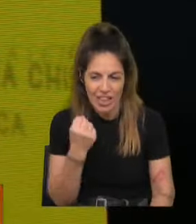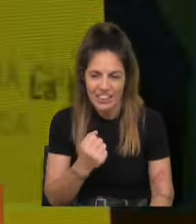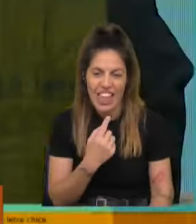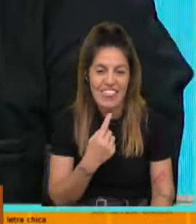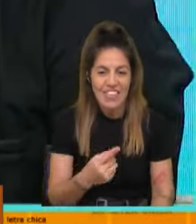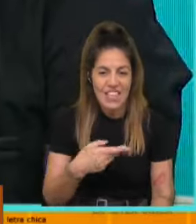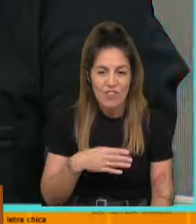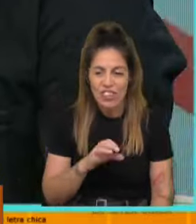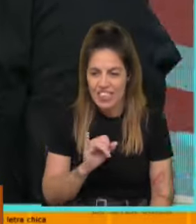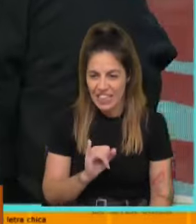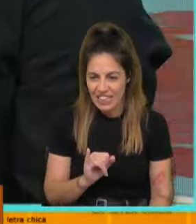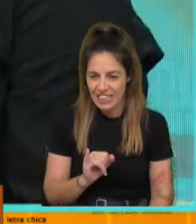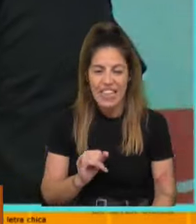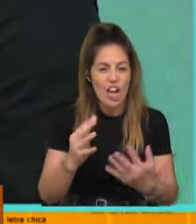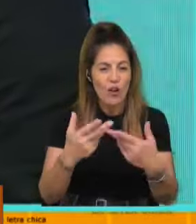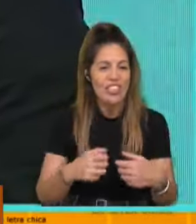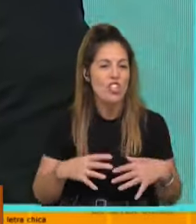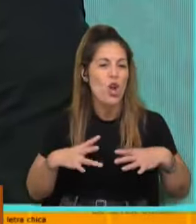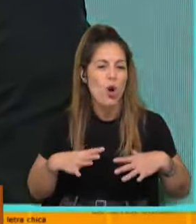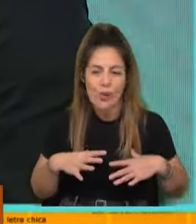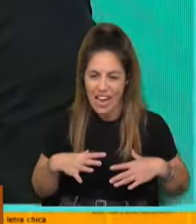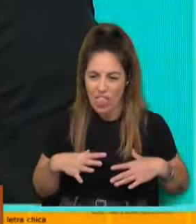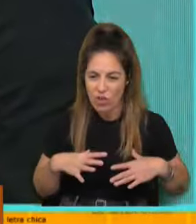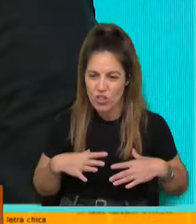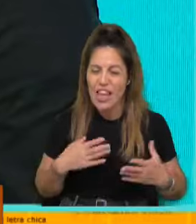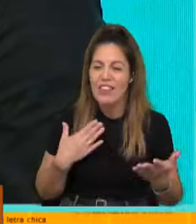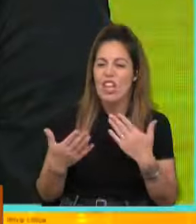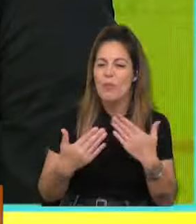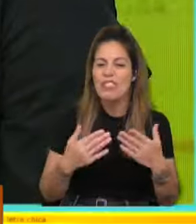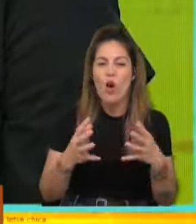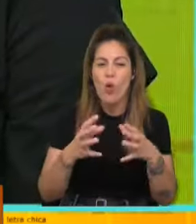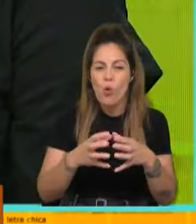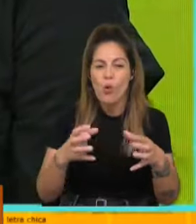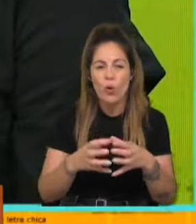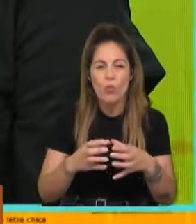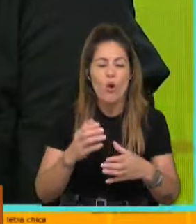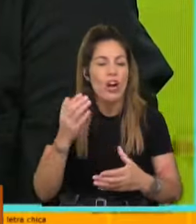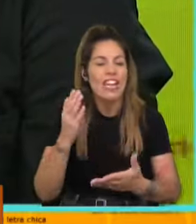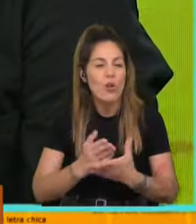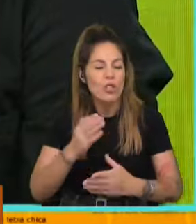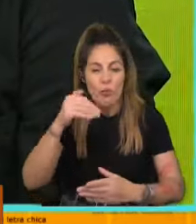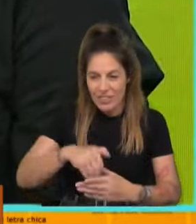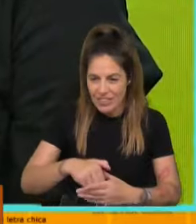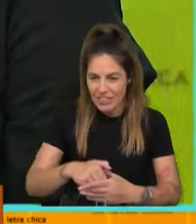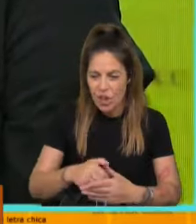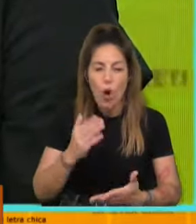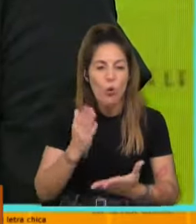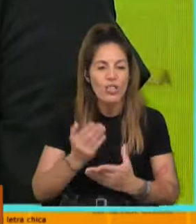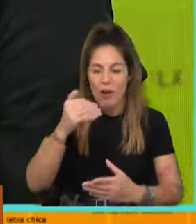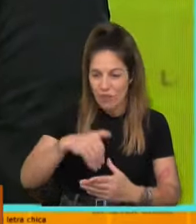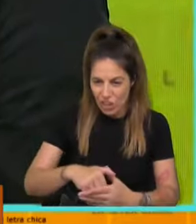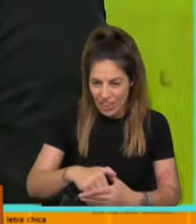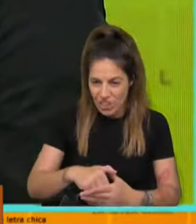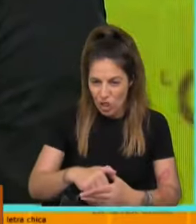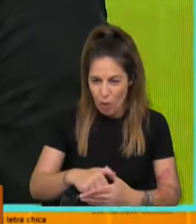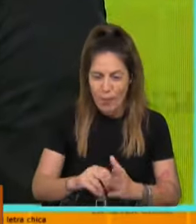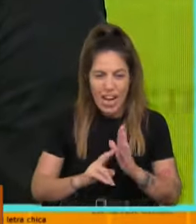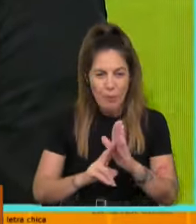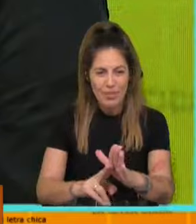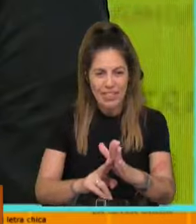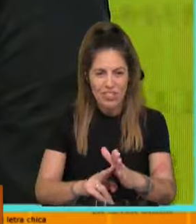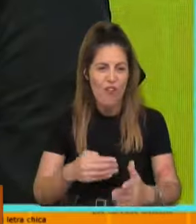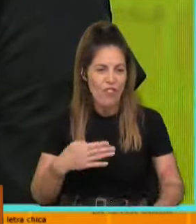botinelli la organización de los jubilados estamos hablando de una organización que en el último plebiscito la última votación para la representación en